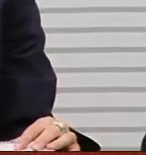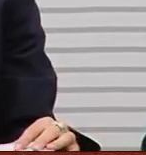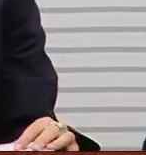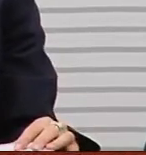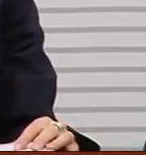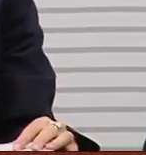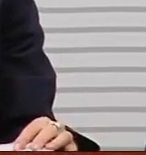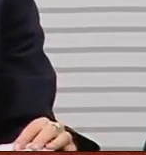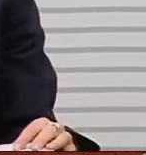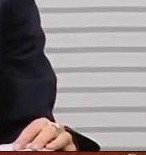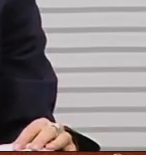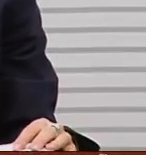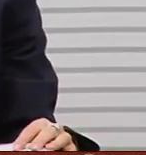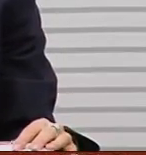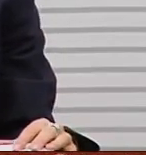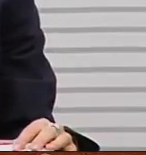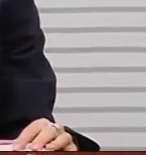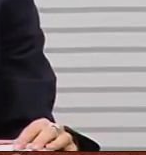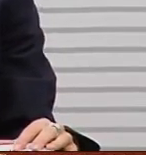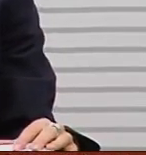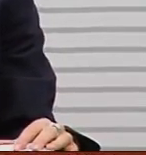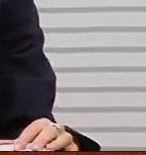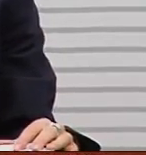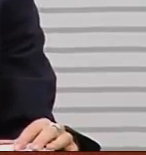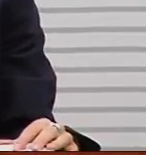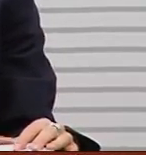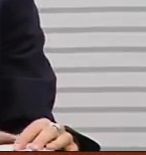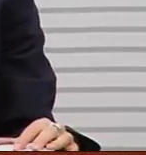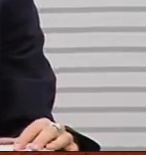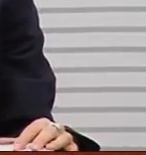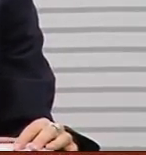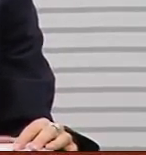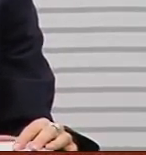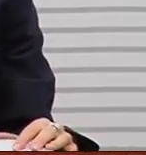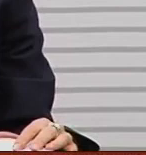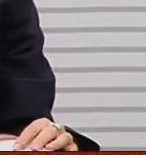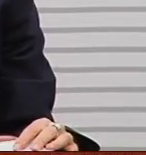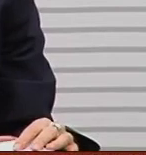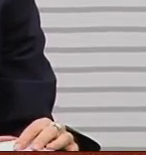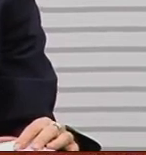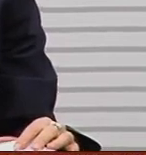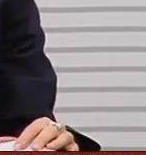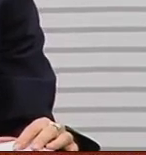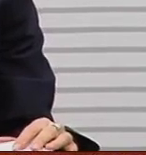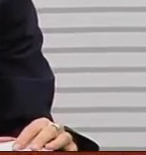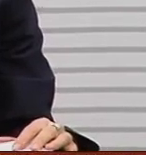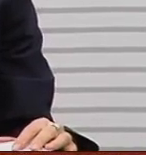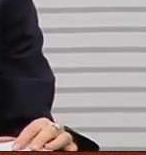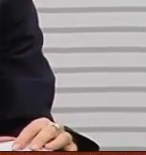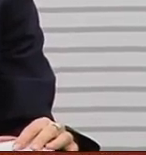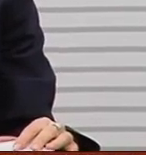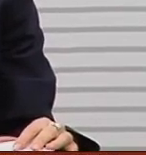Desafortunadamente, el sector público no es la excepción. Entre el 2011 y lo que va del 2016, el CONAPRED ha